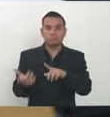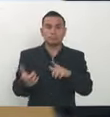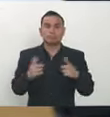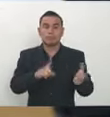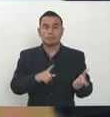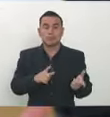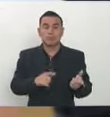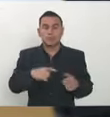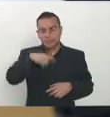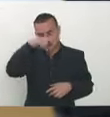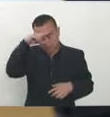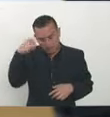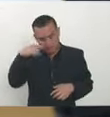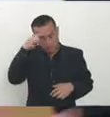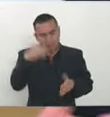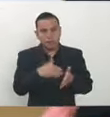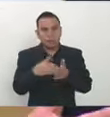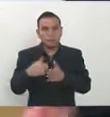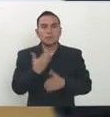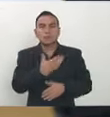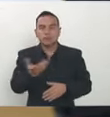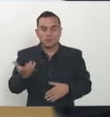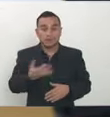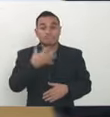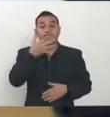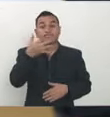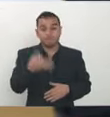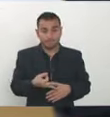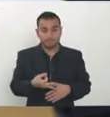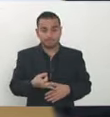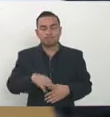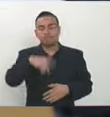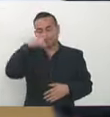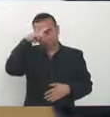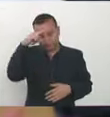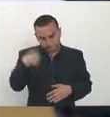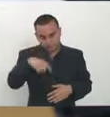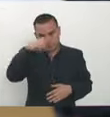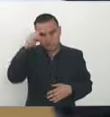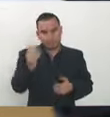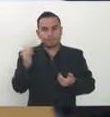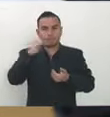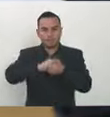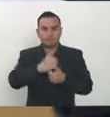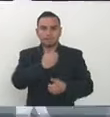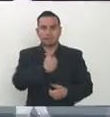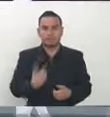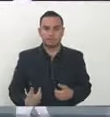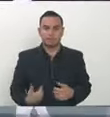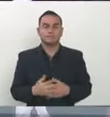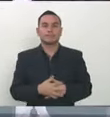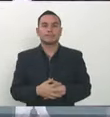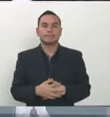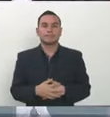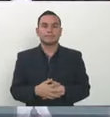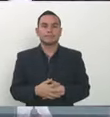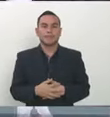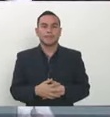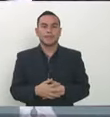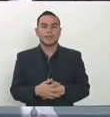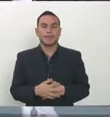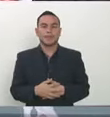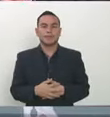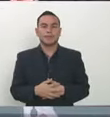ya sobre la mesa, así que la idea es comenzar y estaremos trabajando mano a mano con ustedes en esto.